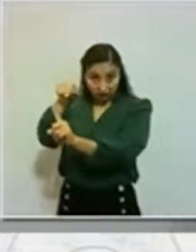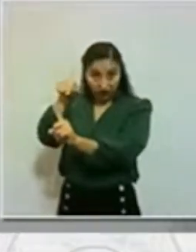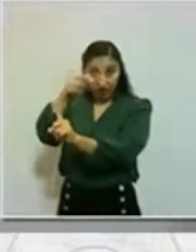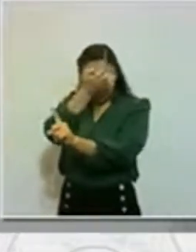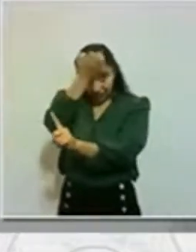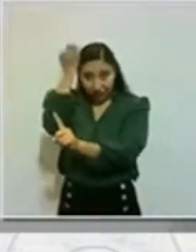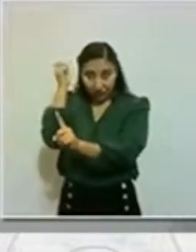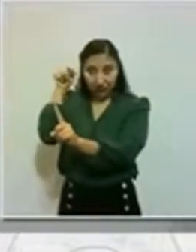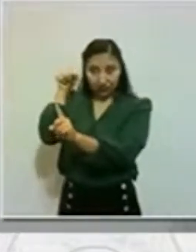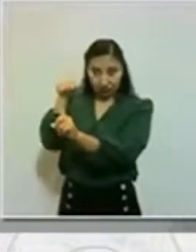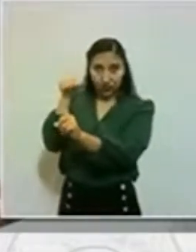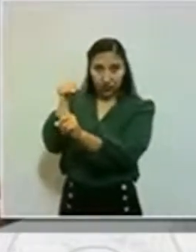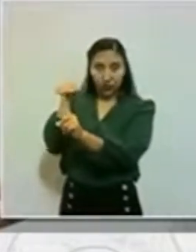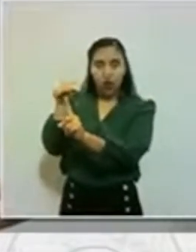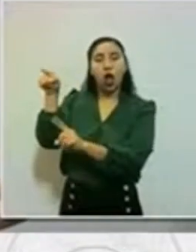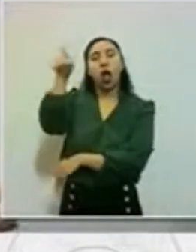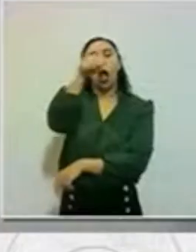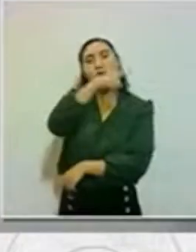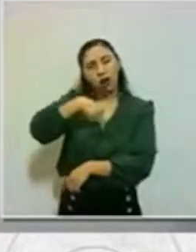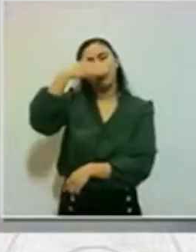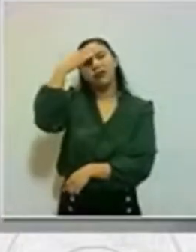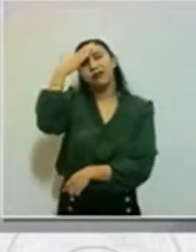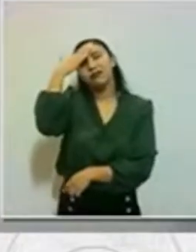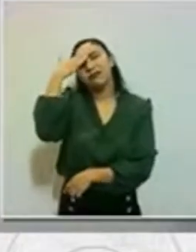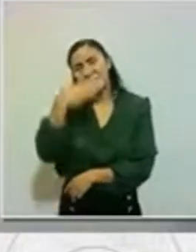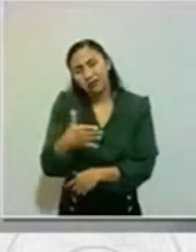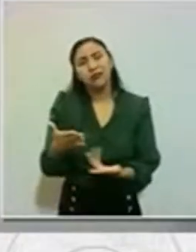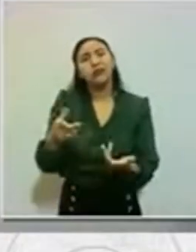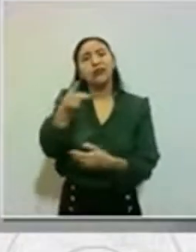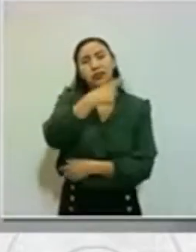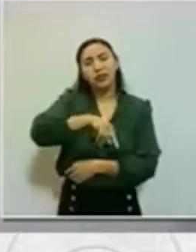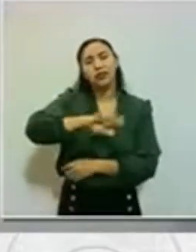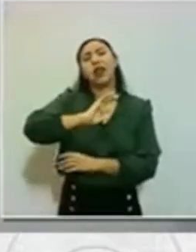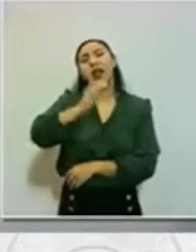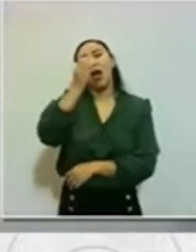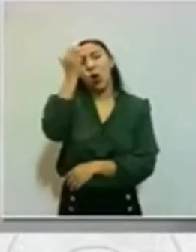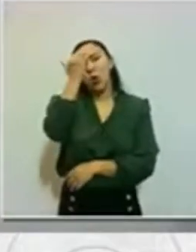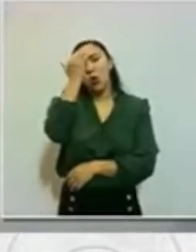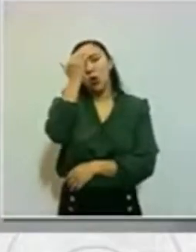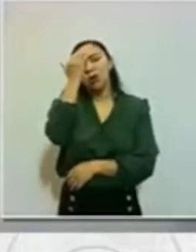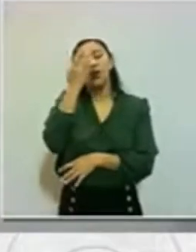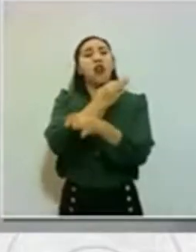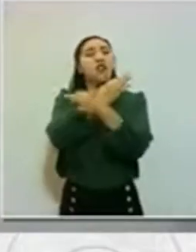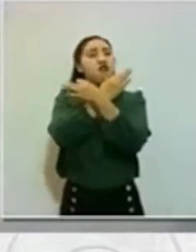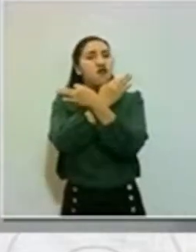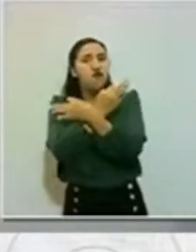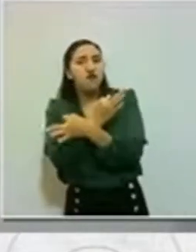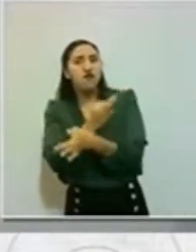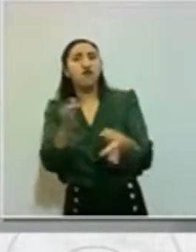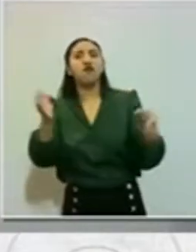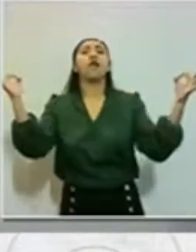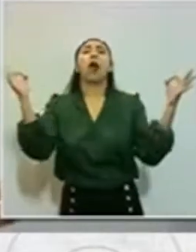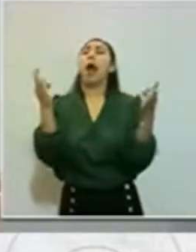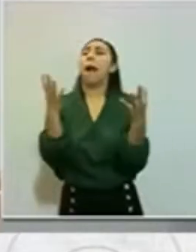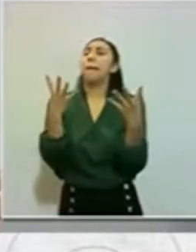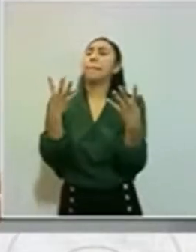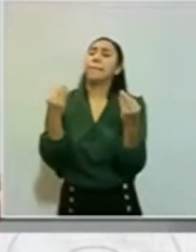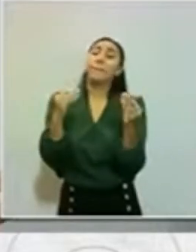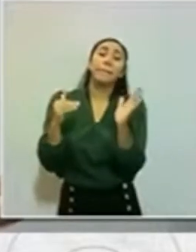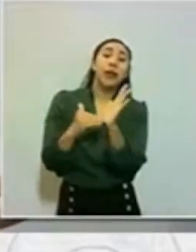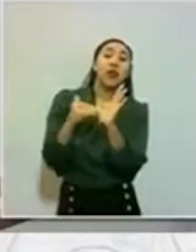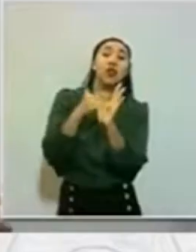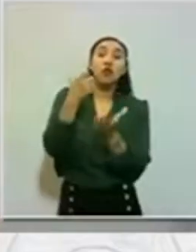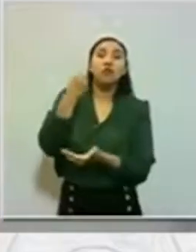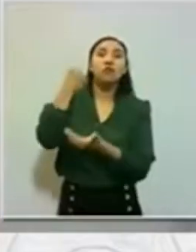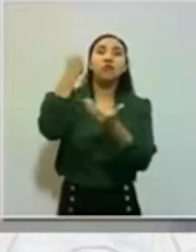hubo lo que todos sabemos, ¿no? Y conocemos. Se anunciaron también miles de millones de pesos que nunca